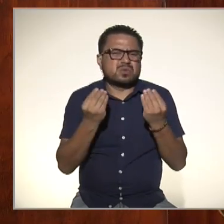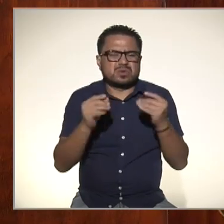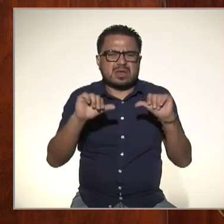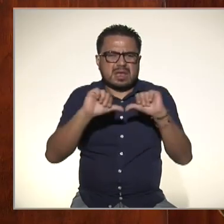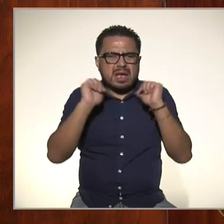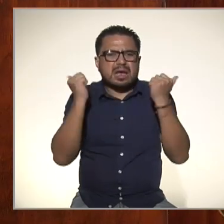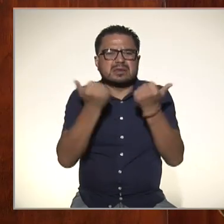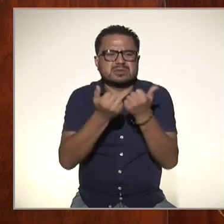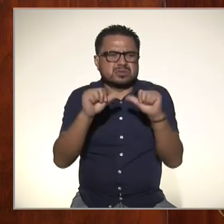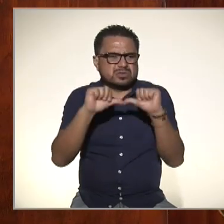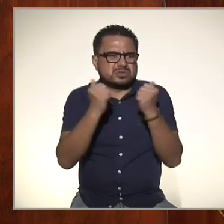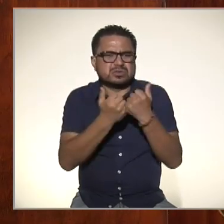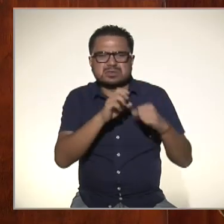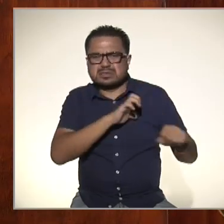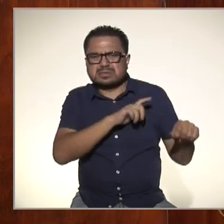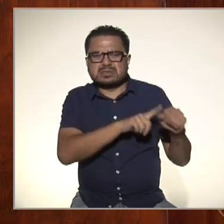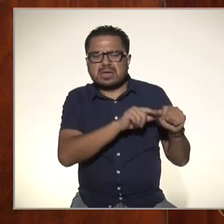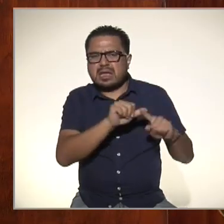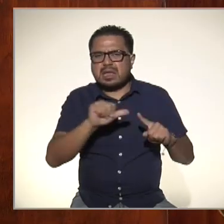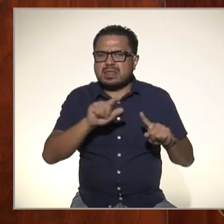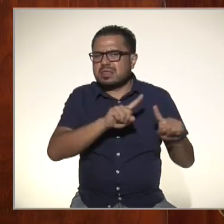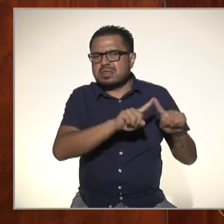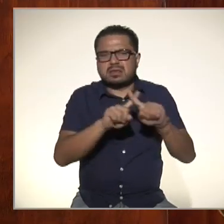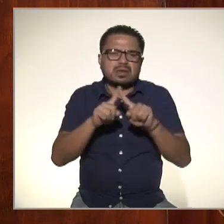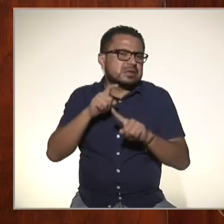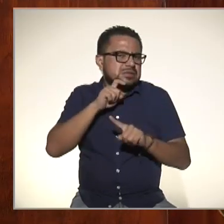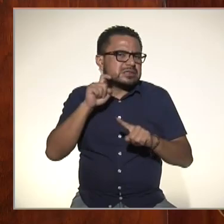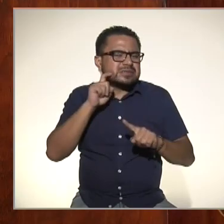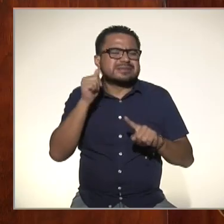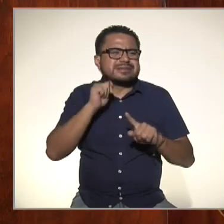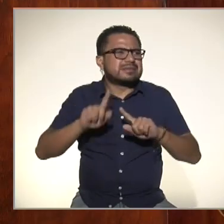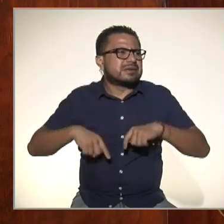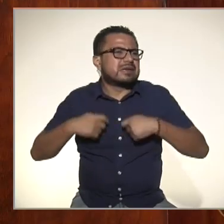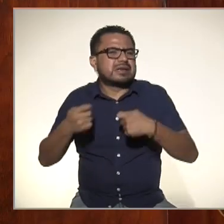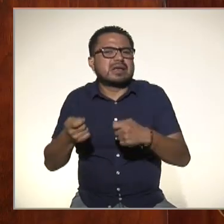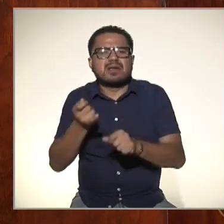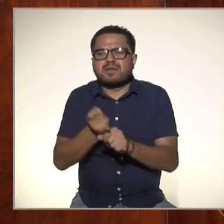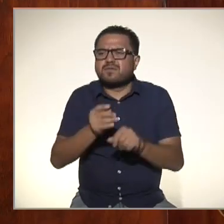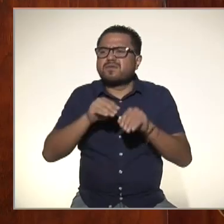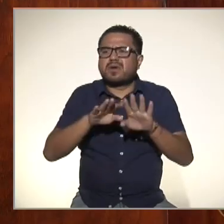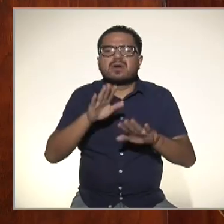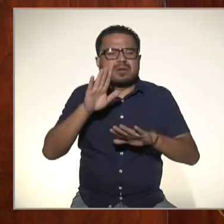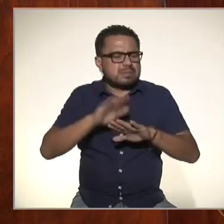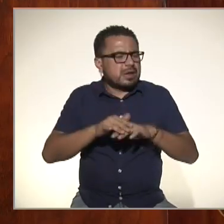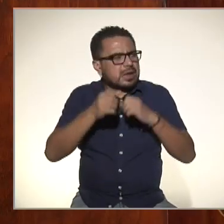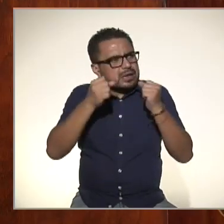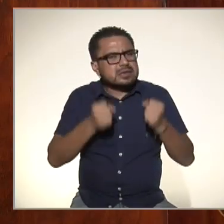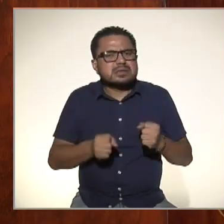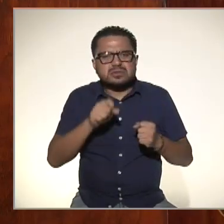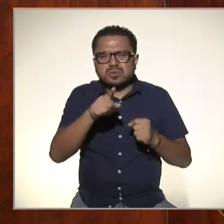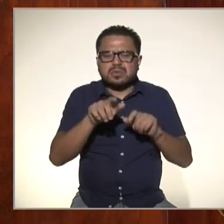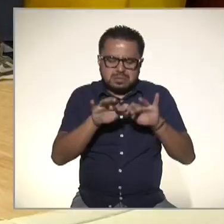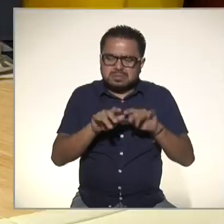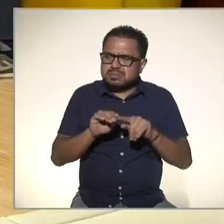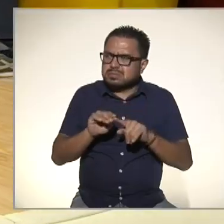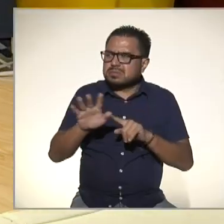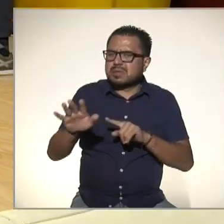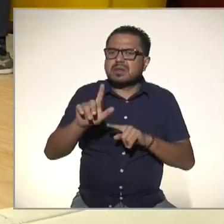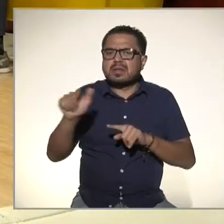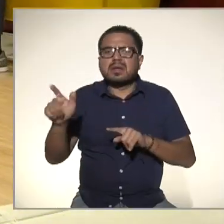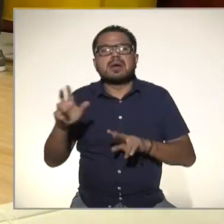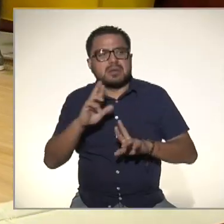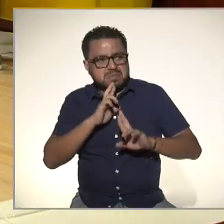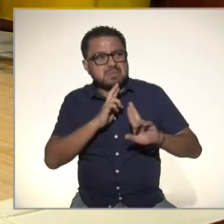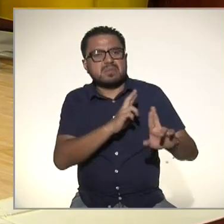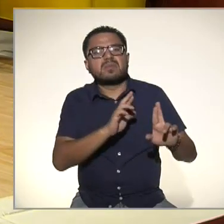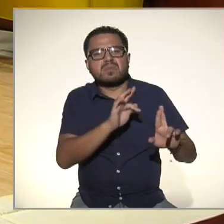gente especializada en diversidad sexual que siempre están dando información muy a la mano y que seguramente si les escriben, les van a responder